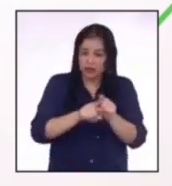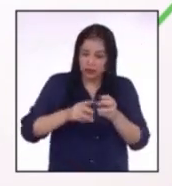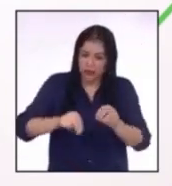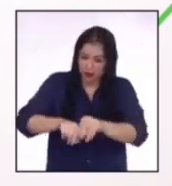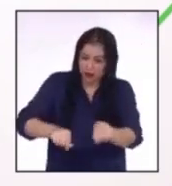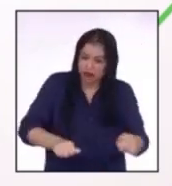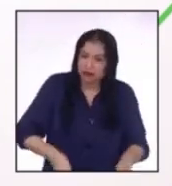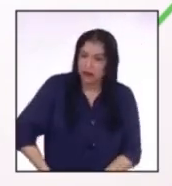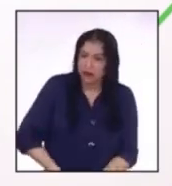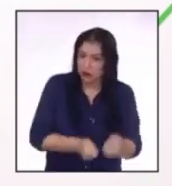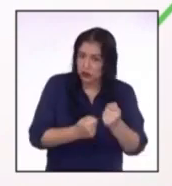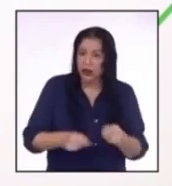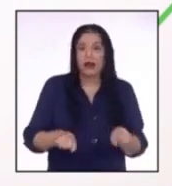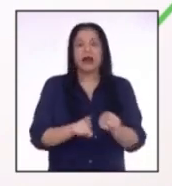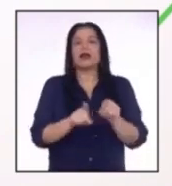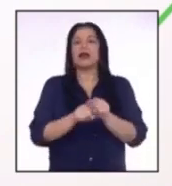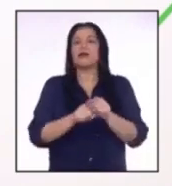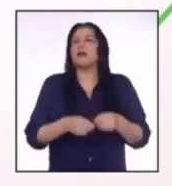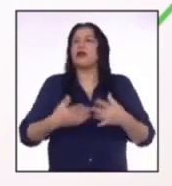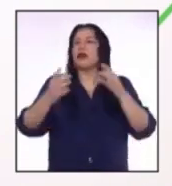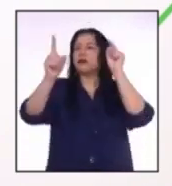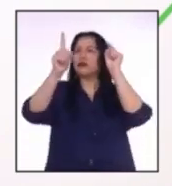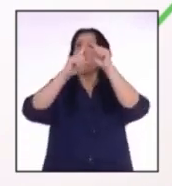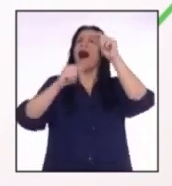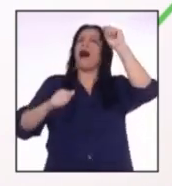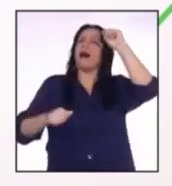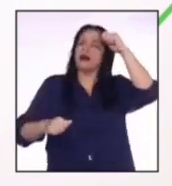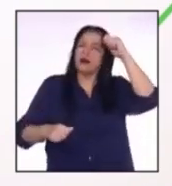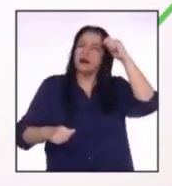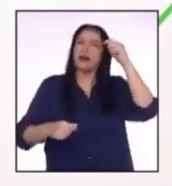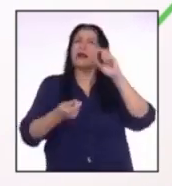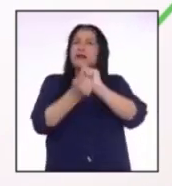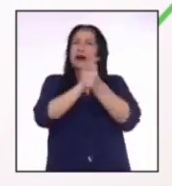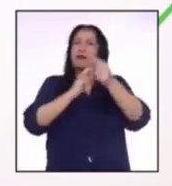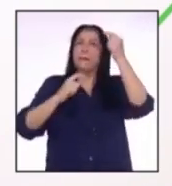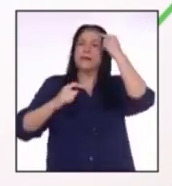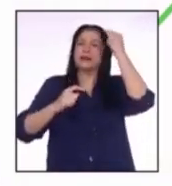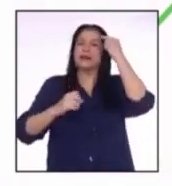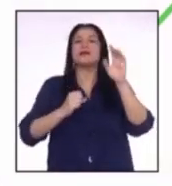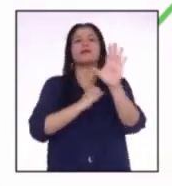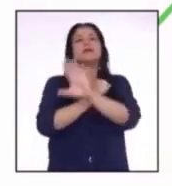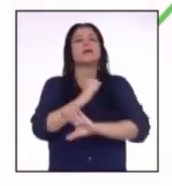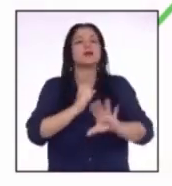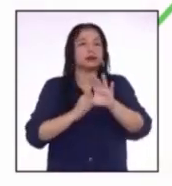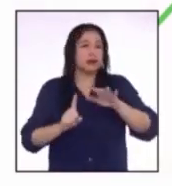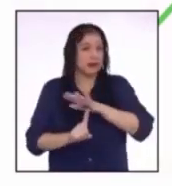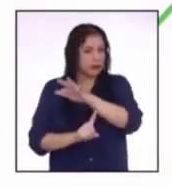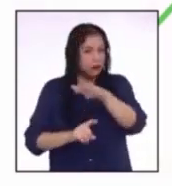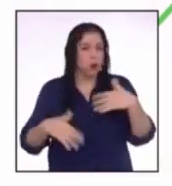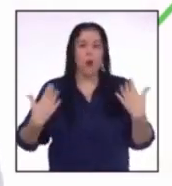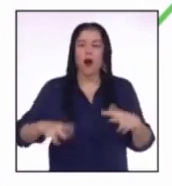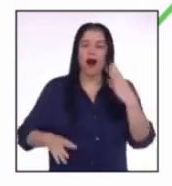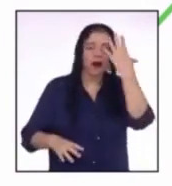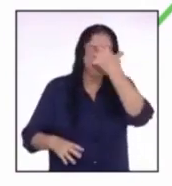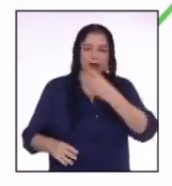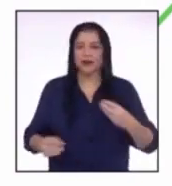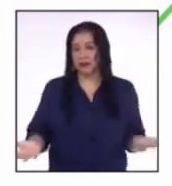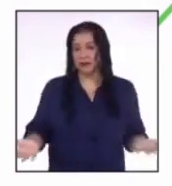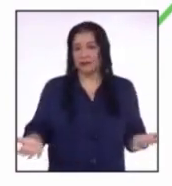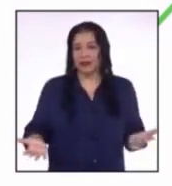como para retarnos a refrescar nuestra manera de pensar en la naturaleza hermoso verdad